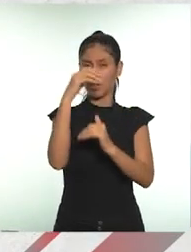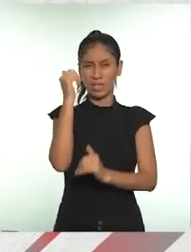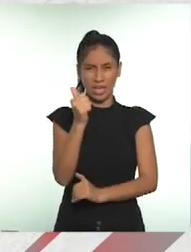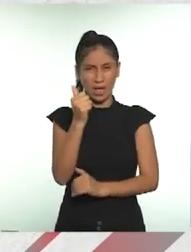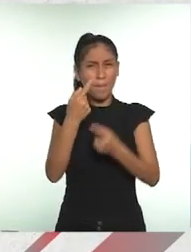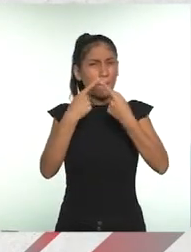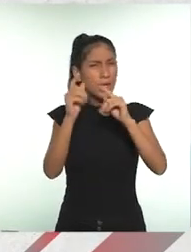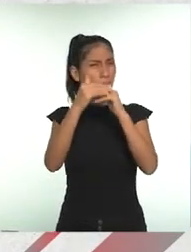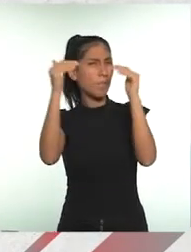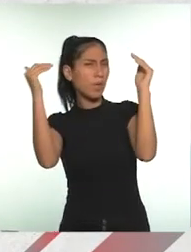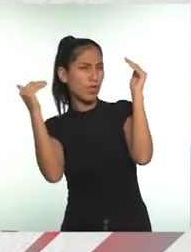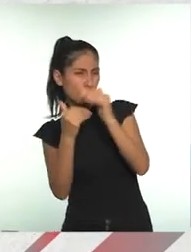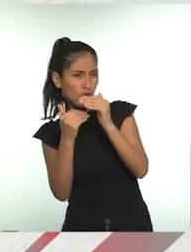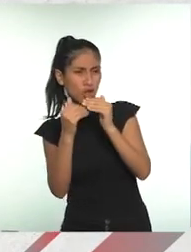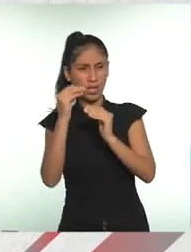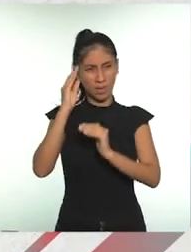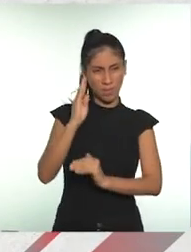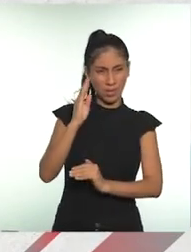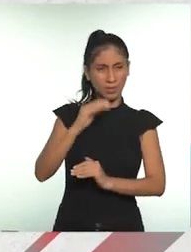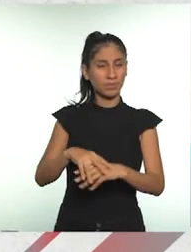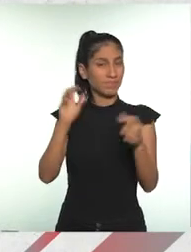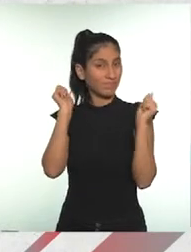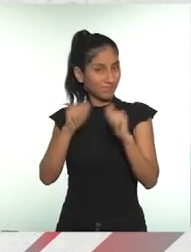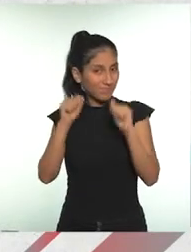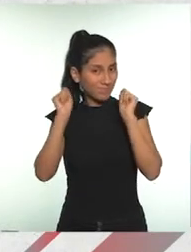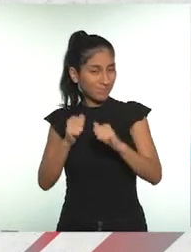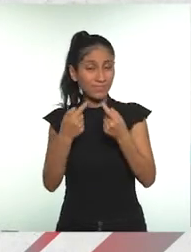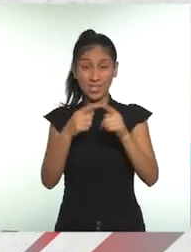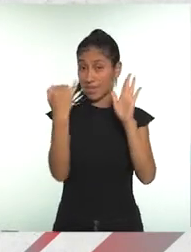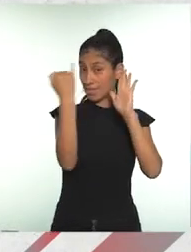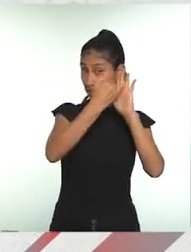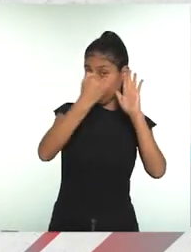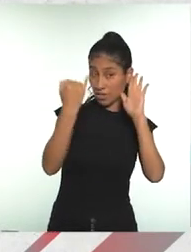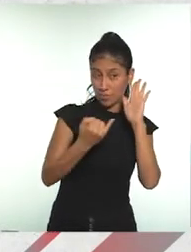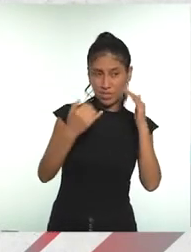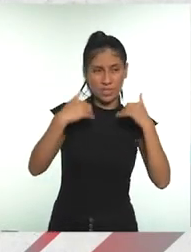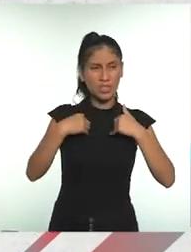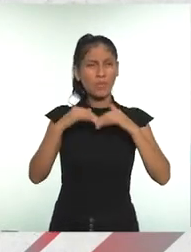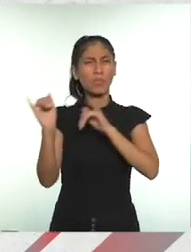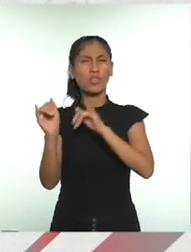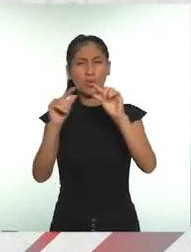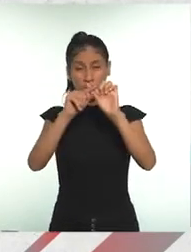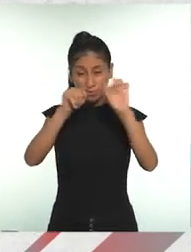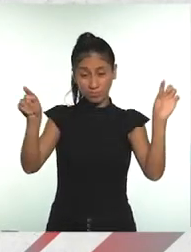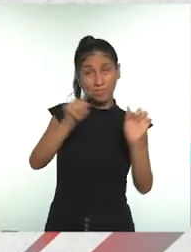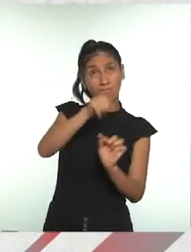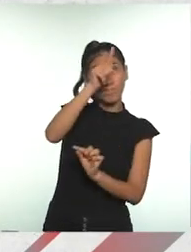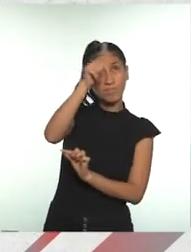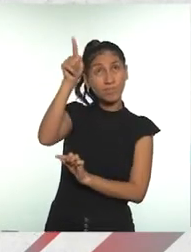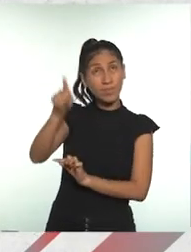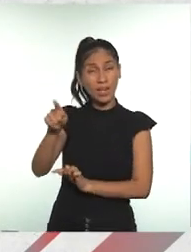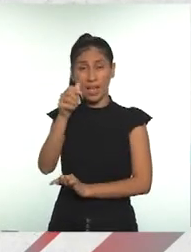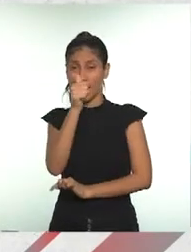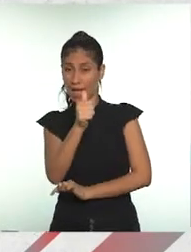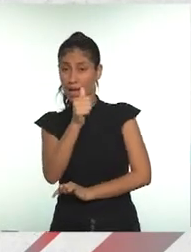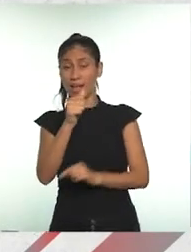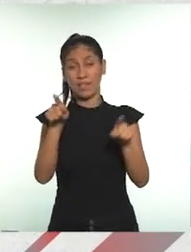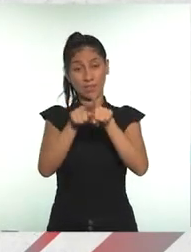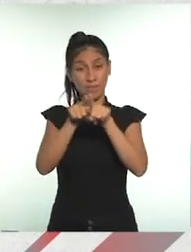A, pero menor que B. Eso es. Y gráficamente tendríamos al intervalo abierto en el